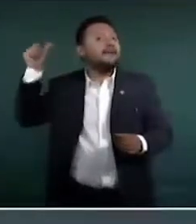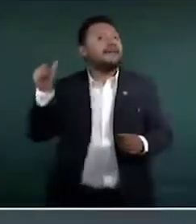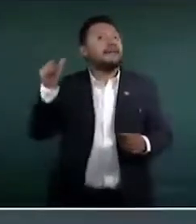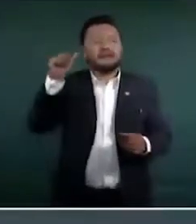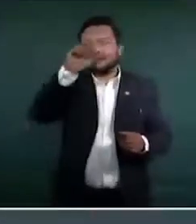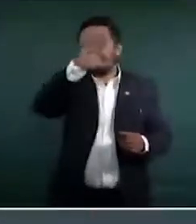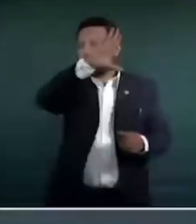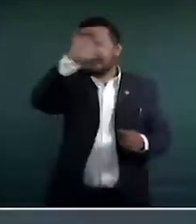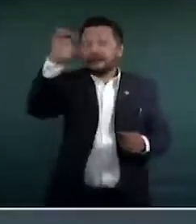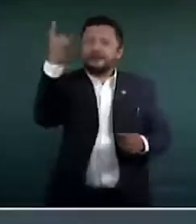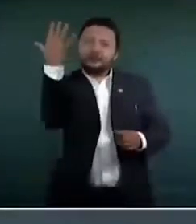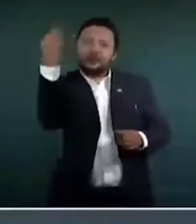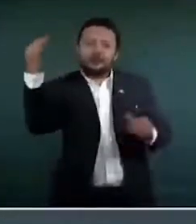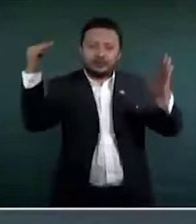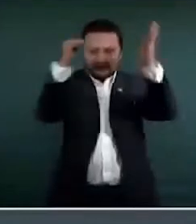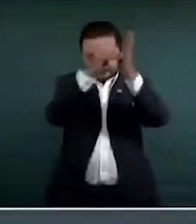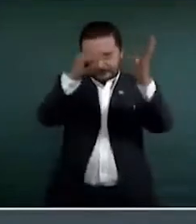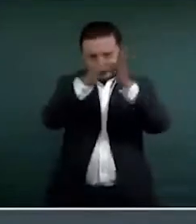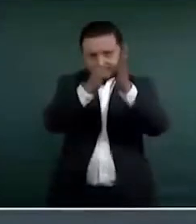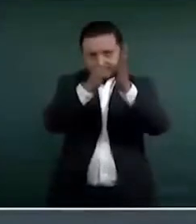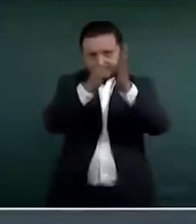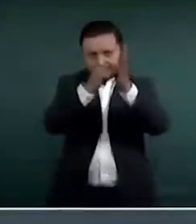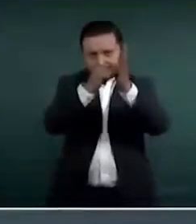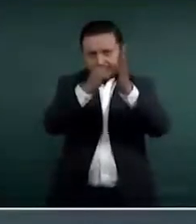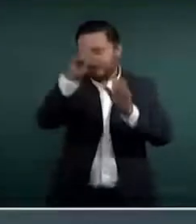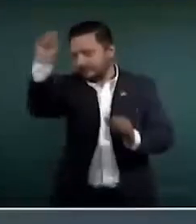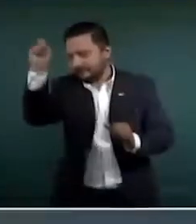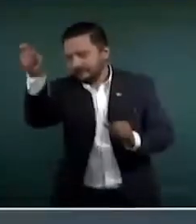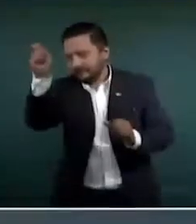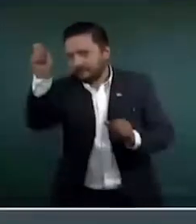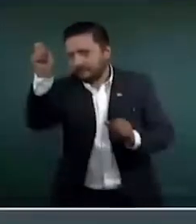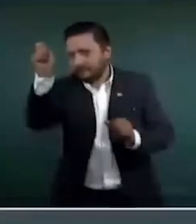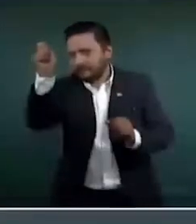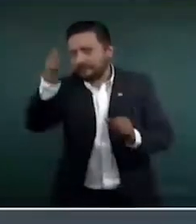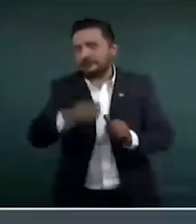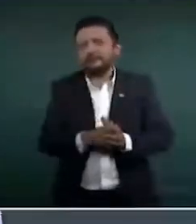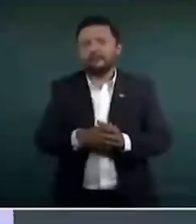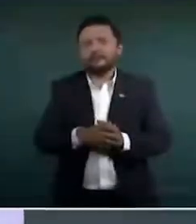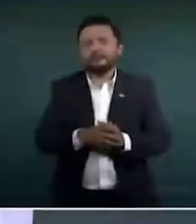550 mil, es decir, quedaron